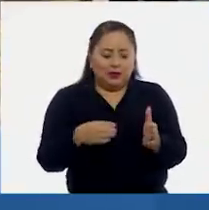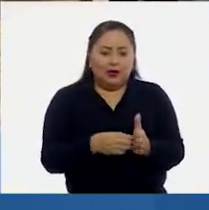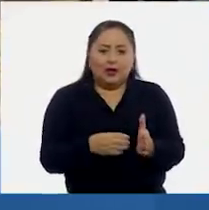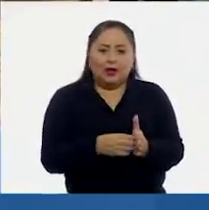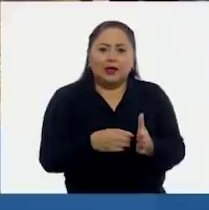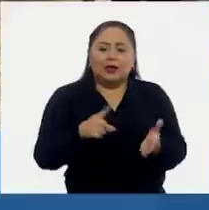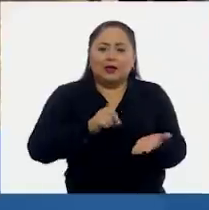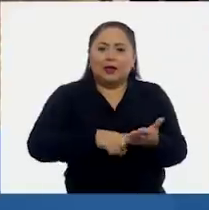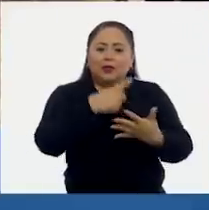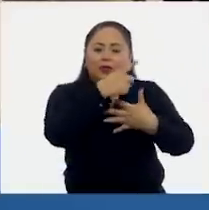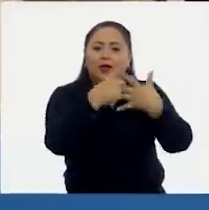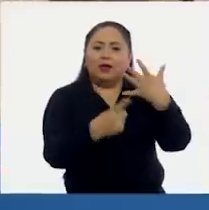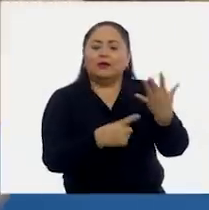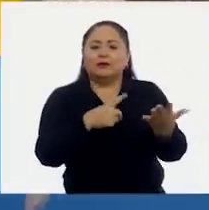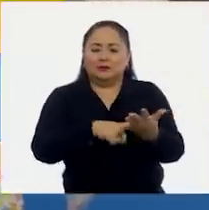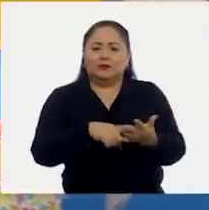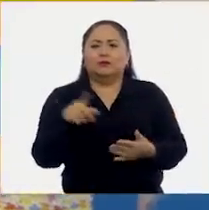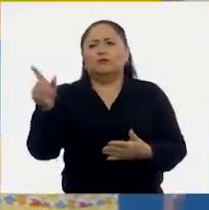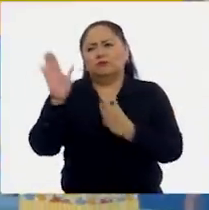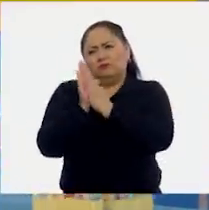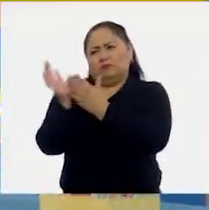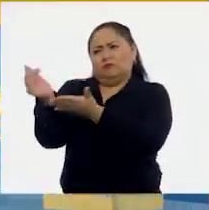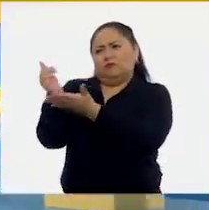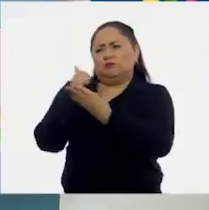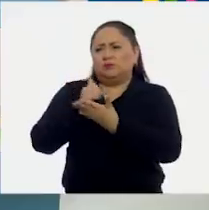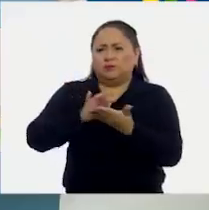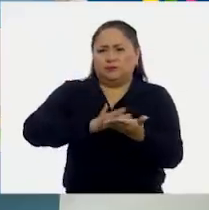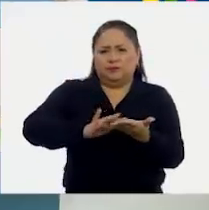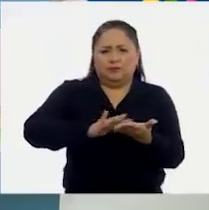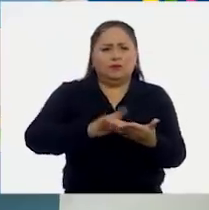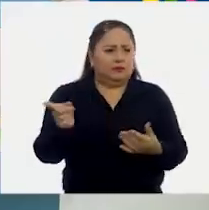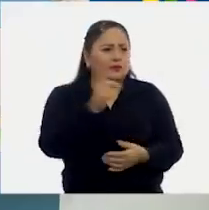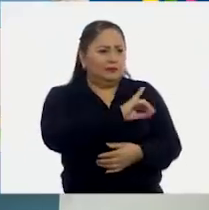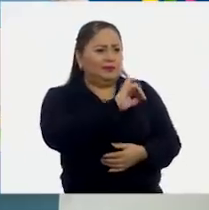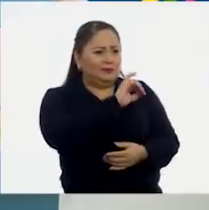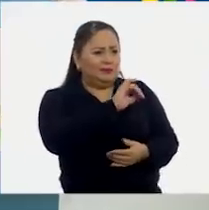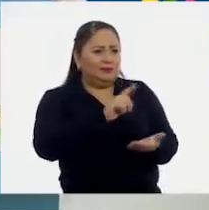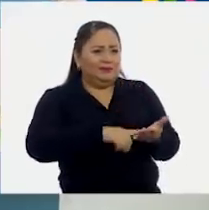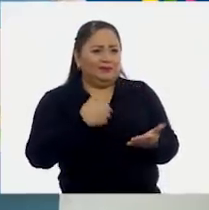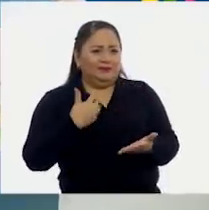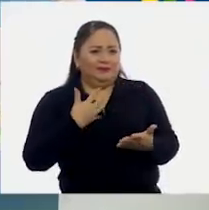datos curiosos. ¿Me ayudas a leerlo? Claro que sí. Hasta el marcador me traje.